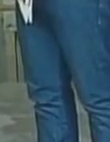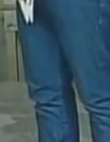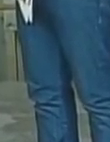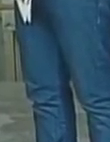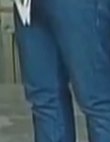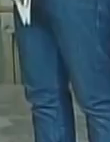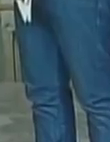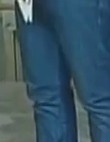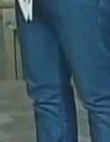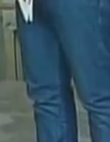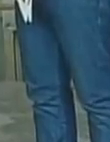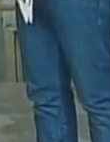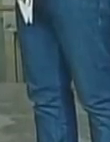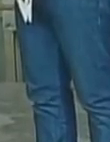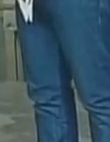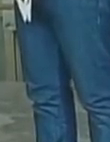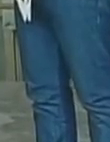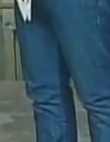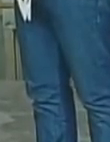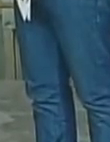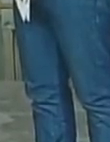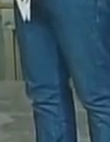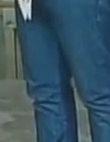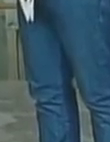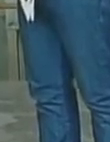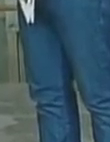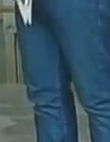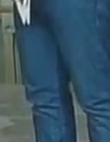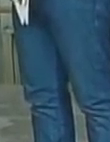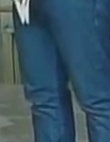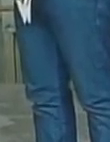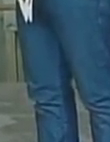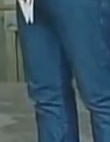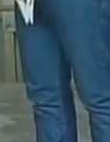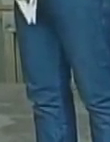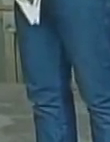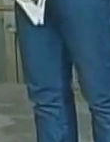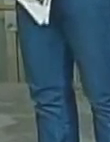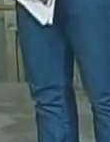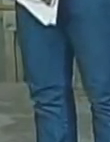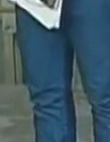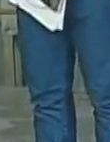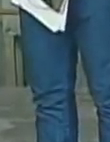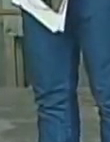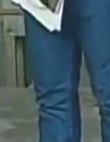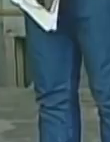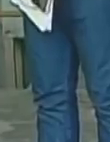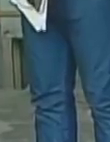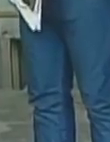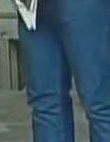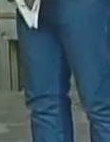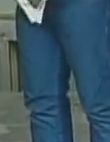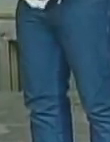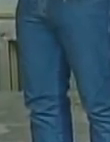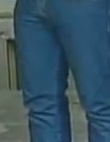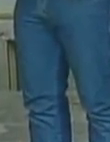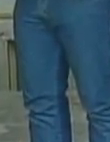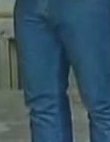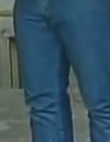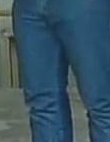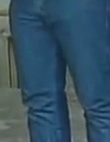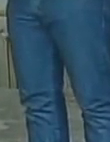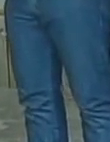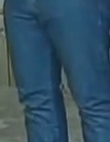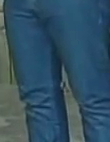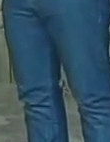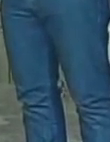vivacidad. Se me llena el alma de la fuerza vital que tiene Venezuela, de la fuerza gigantesca que tiene nuestra